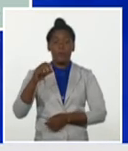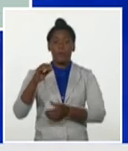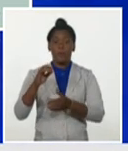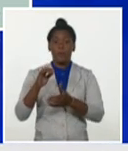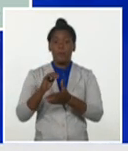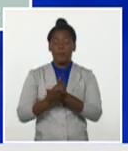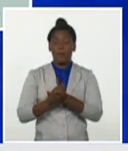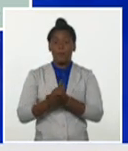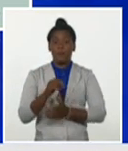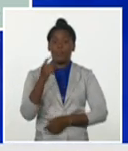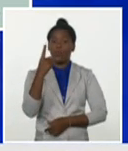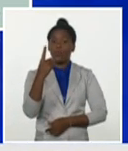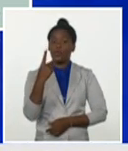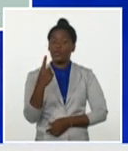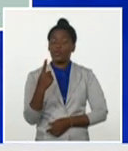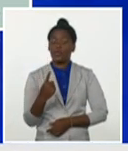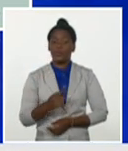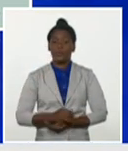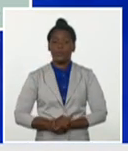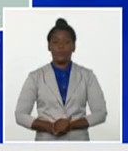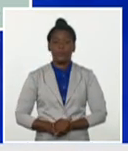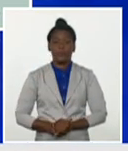el día de ayer cada uno.